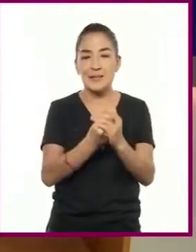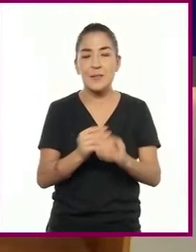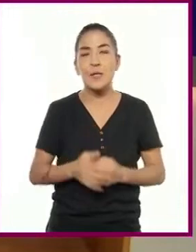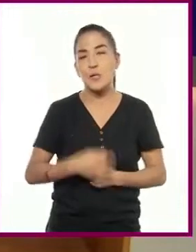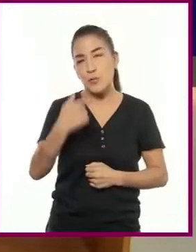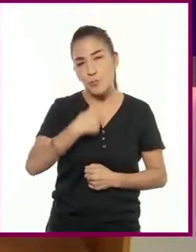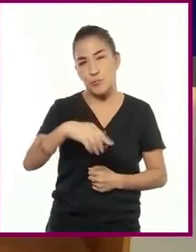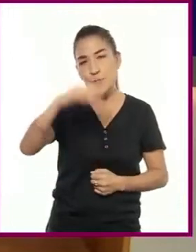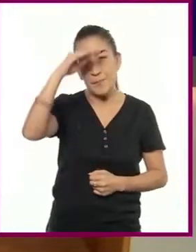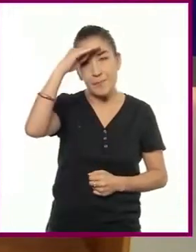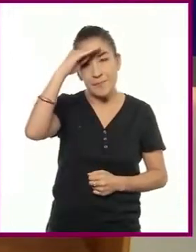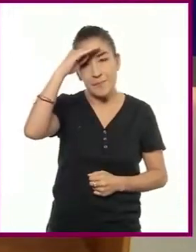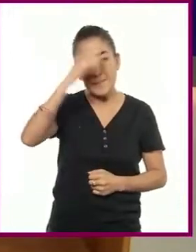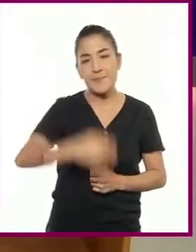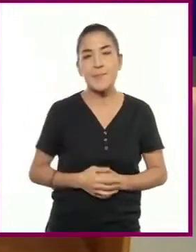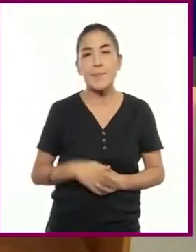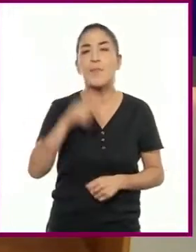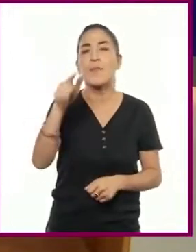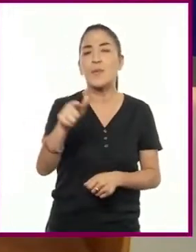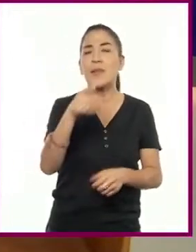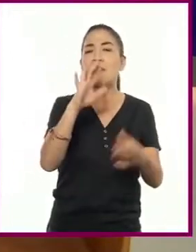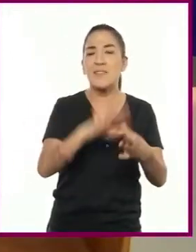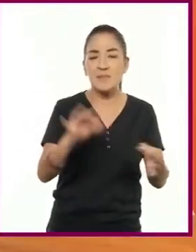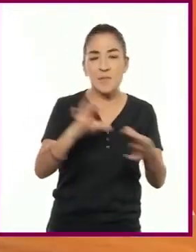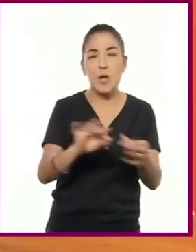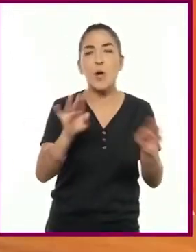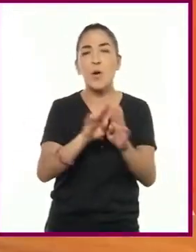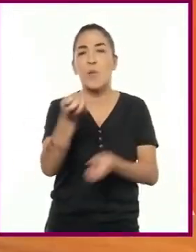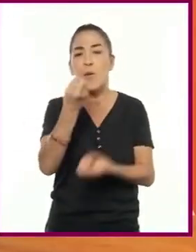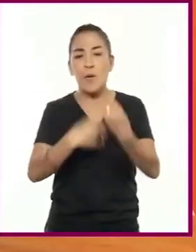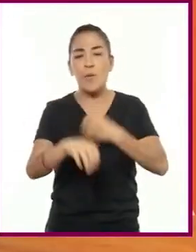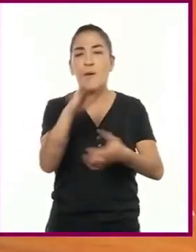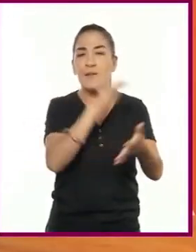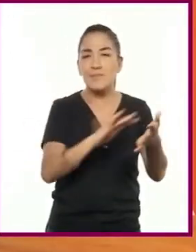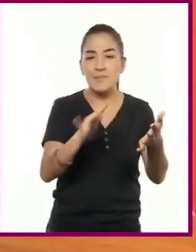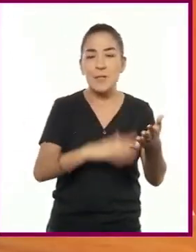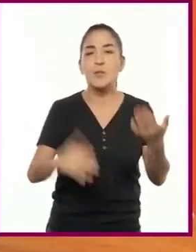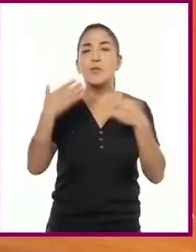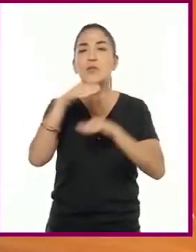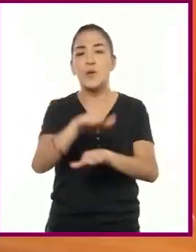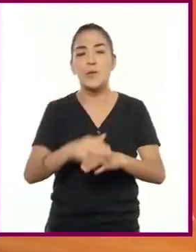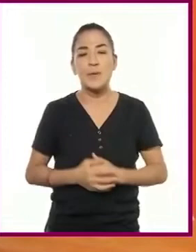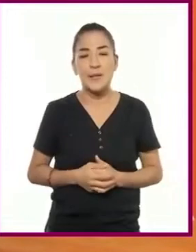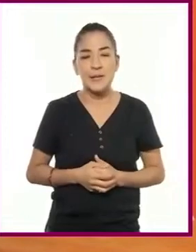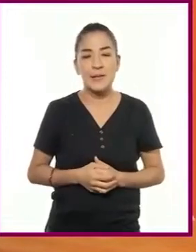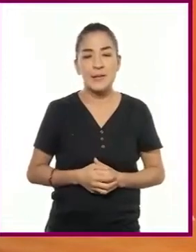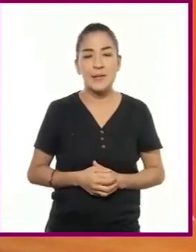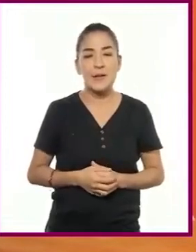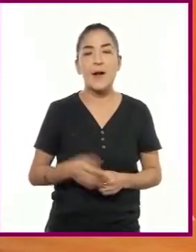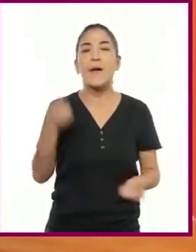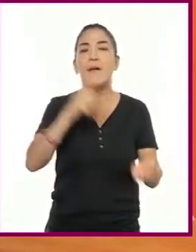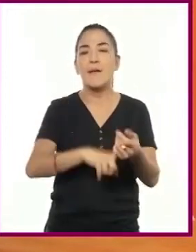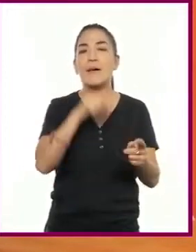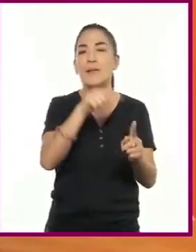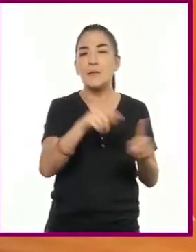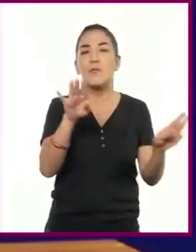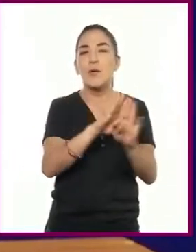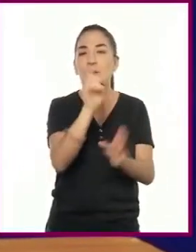quedé pensando en todo lo que expresan las obras literarias sobre, el momento en que se